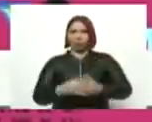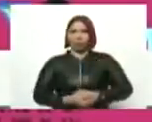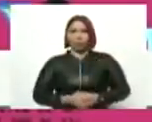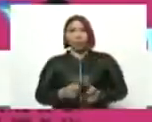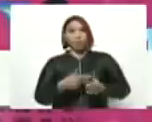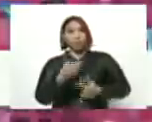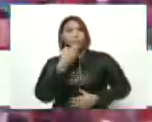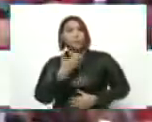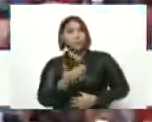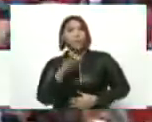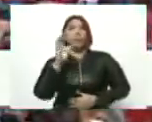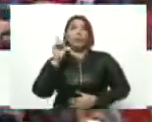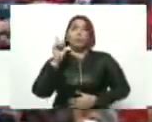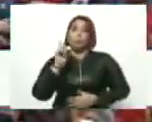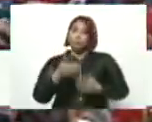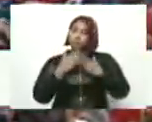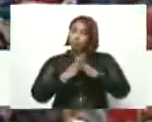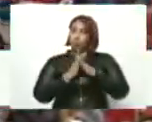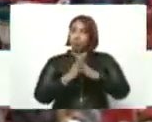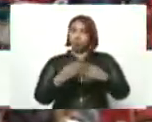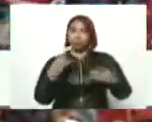Entonces pedimos paridad de género,